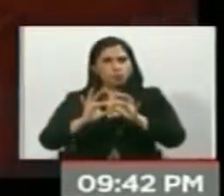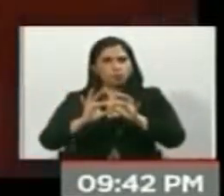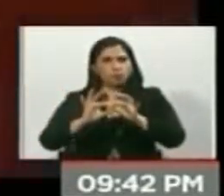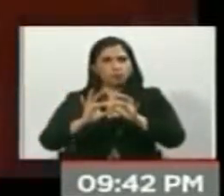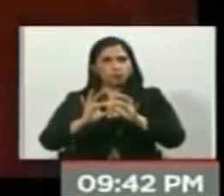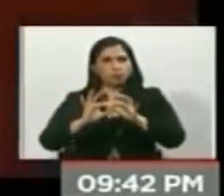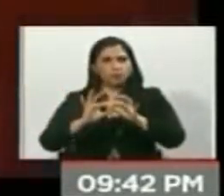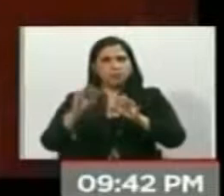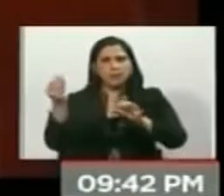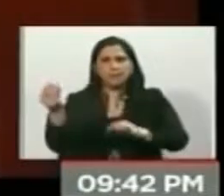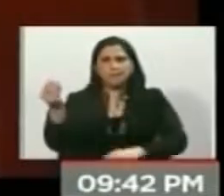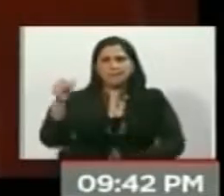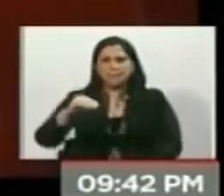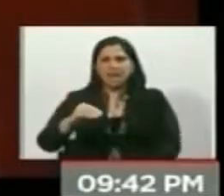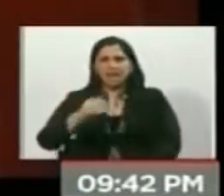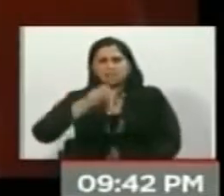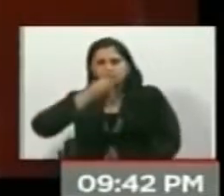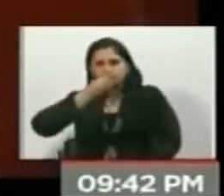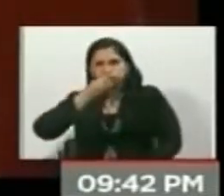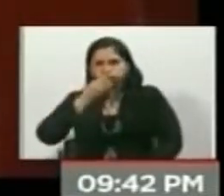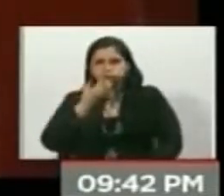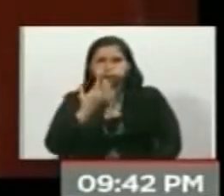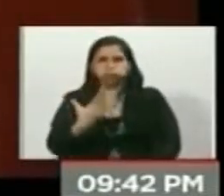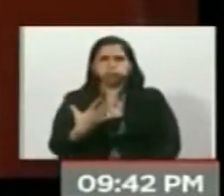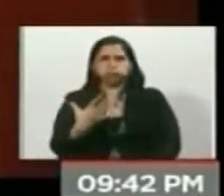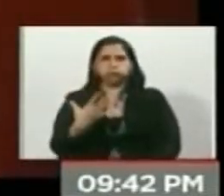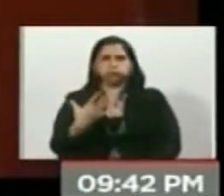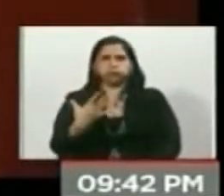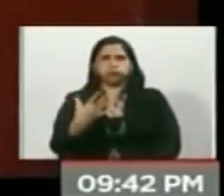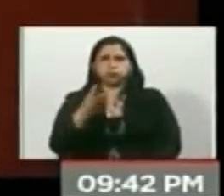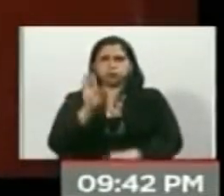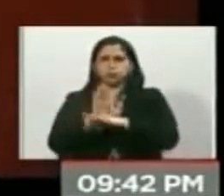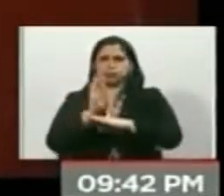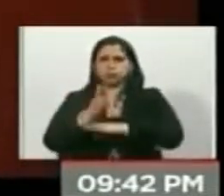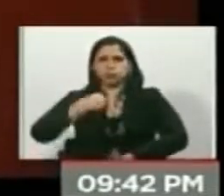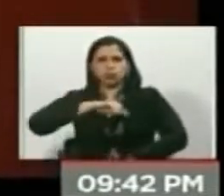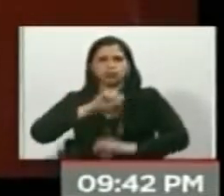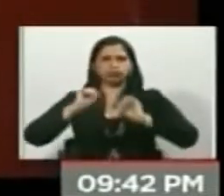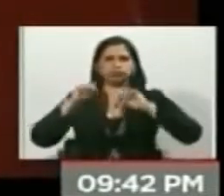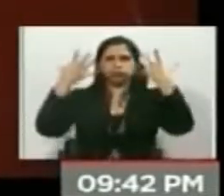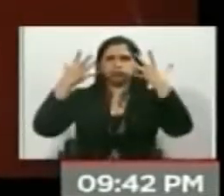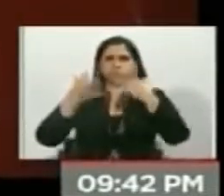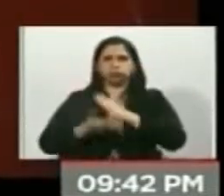el más preciado bien que hemos logrado